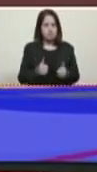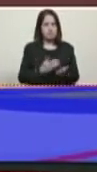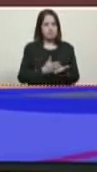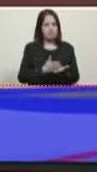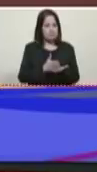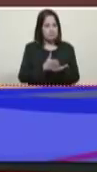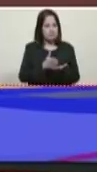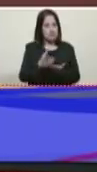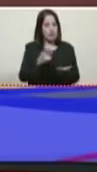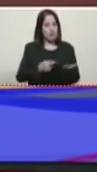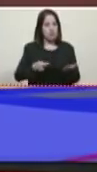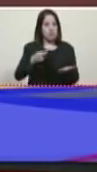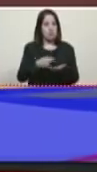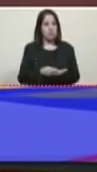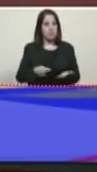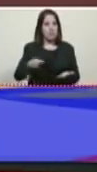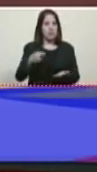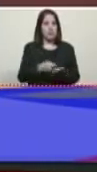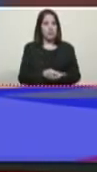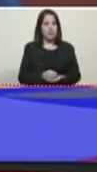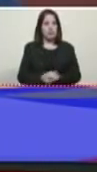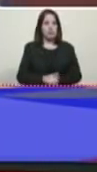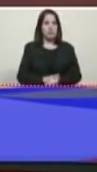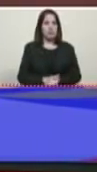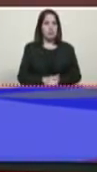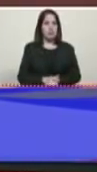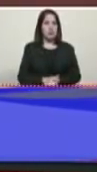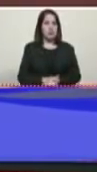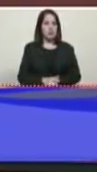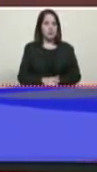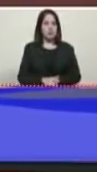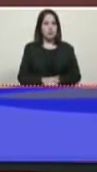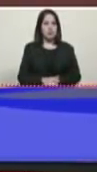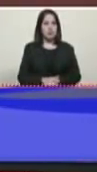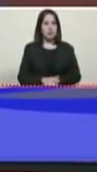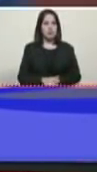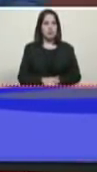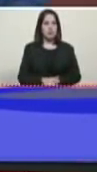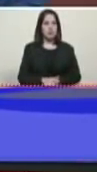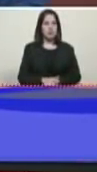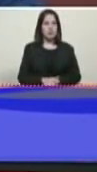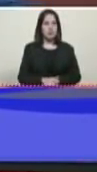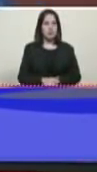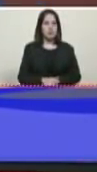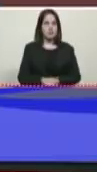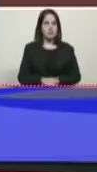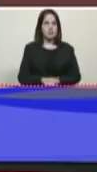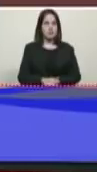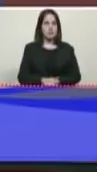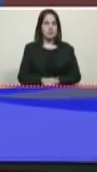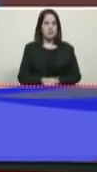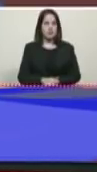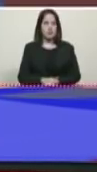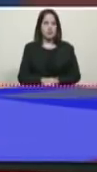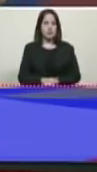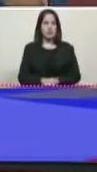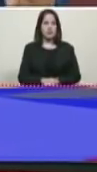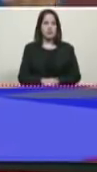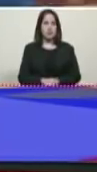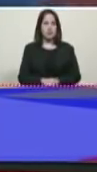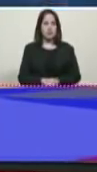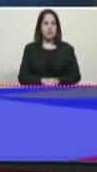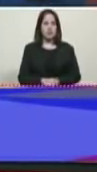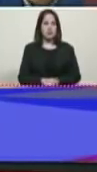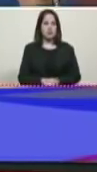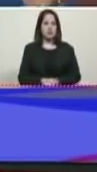generar los recursos físicos materiales logísticos financieros generar la capacidad de trabajo la recuperación el